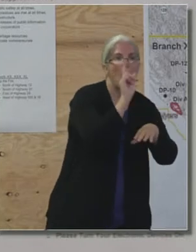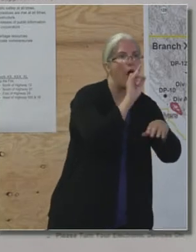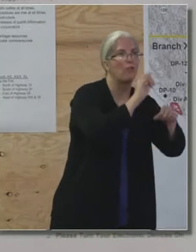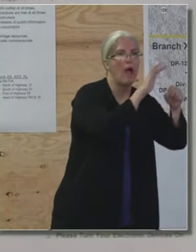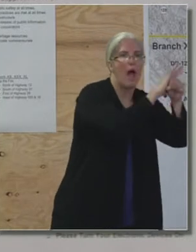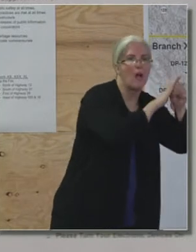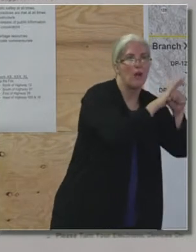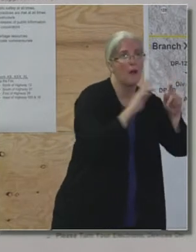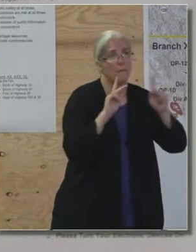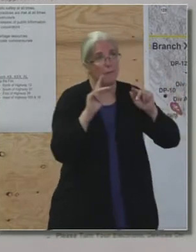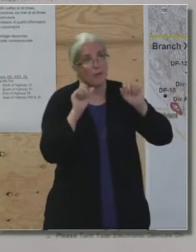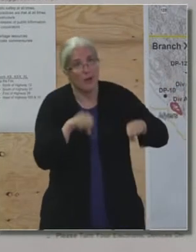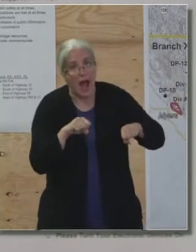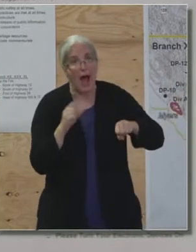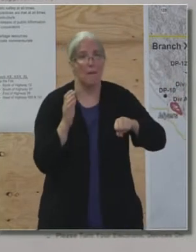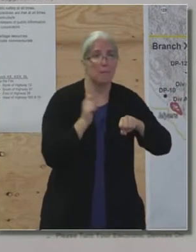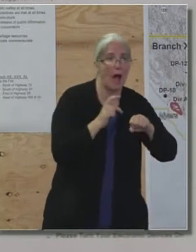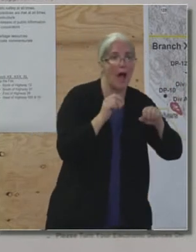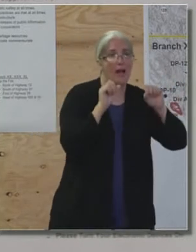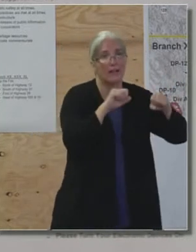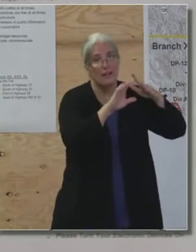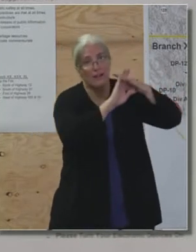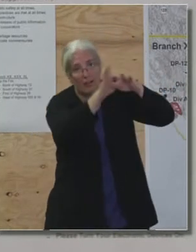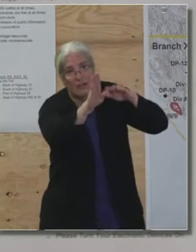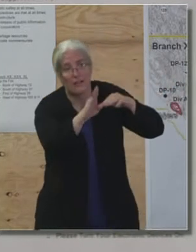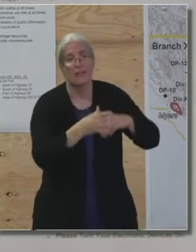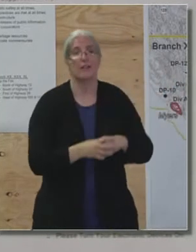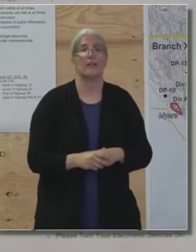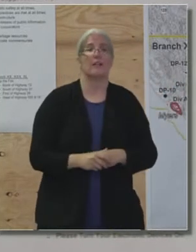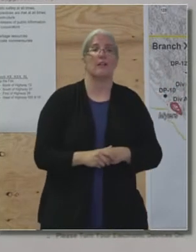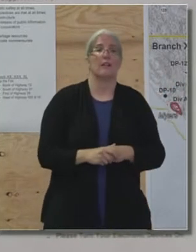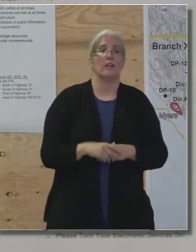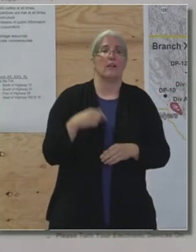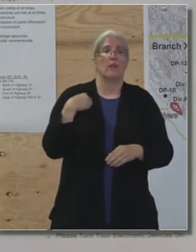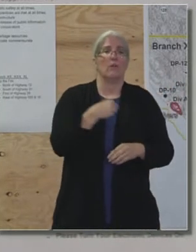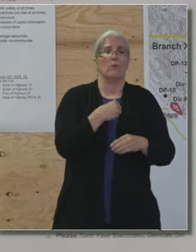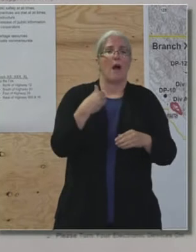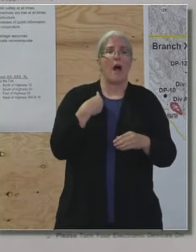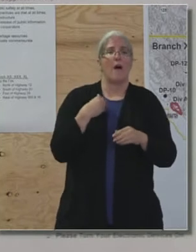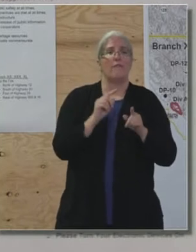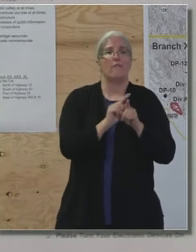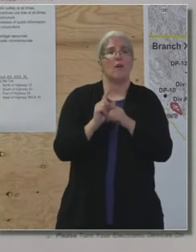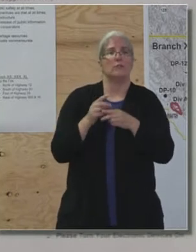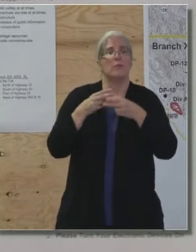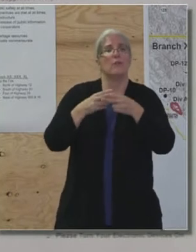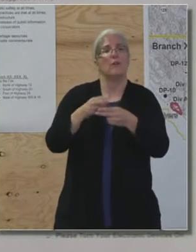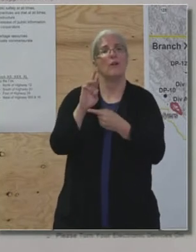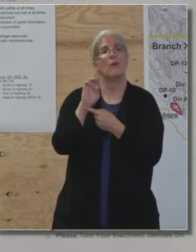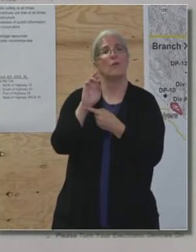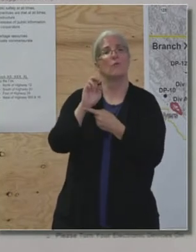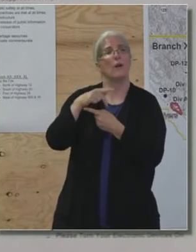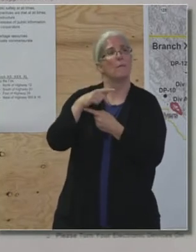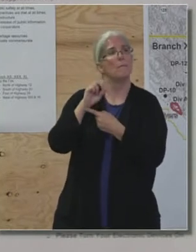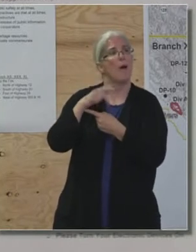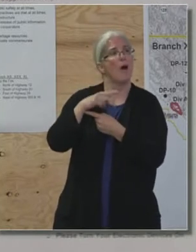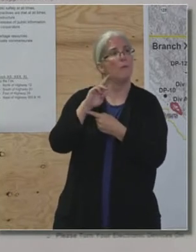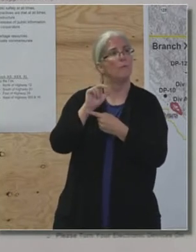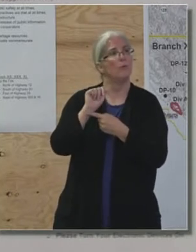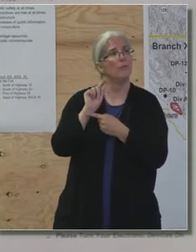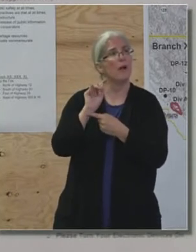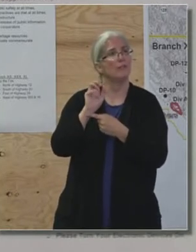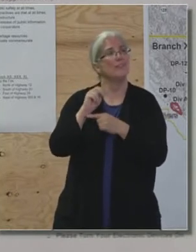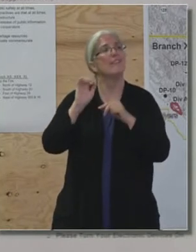evacuaciones estamos hablando de planes de repoblación también es importante como dije ayer se requiere un esfuerzo cooperativo